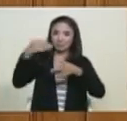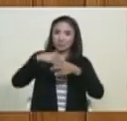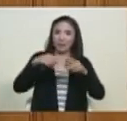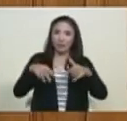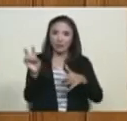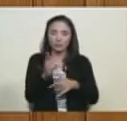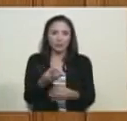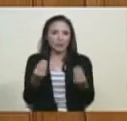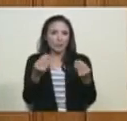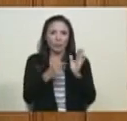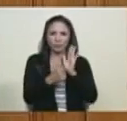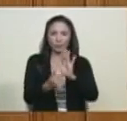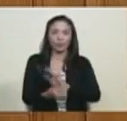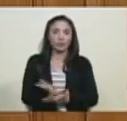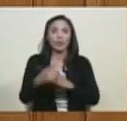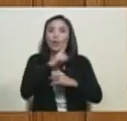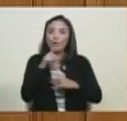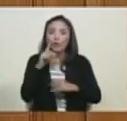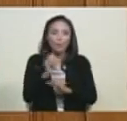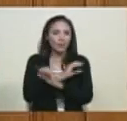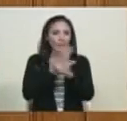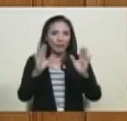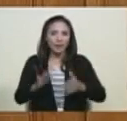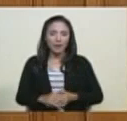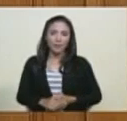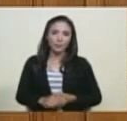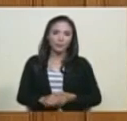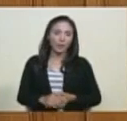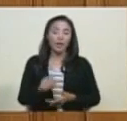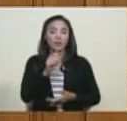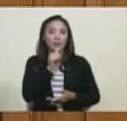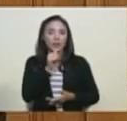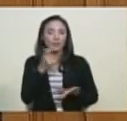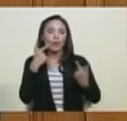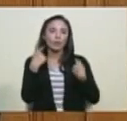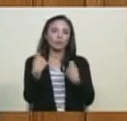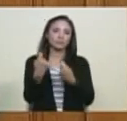Suficientes elementos de eso. Están referidos por los autores materiales.